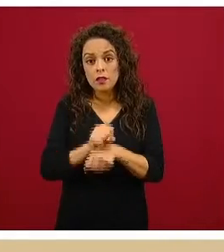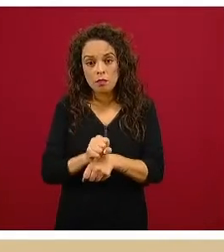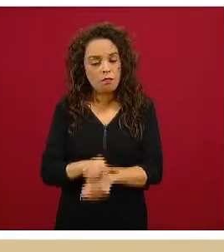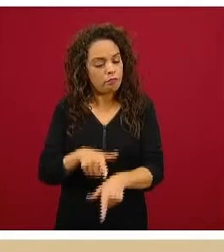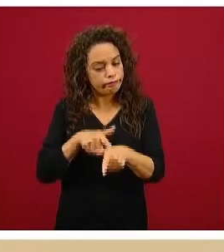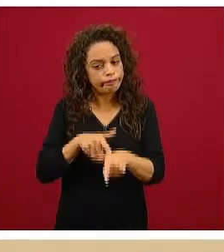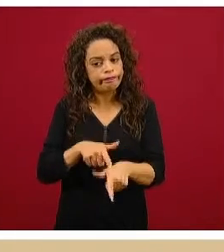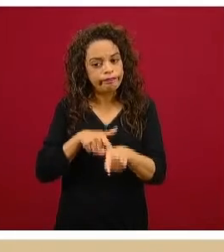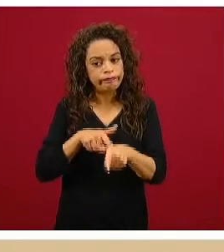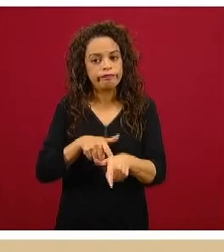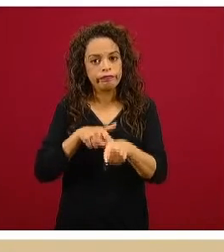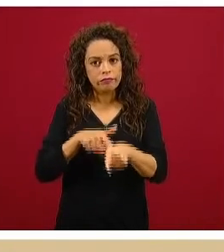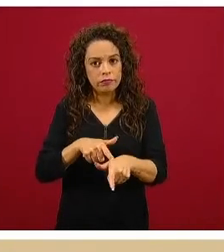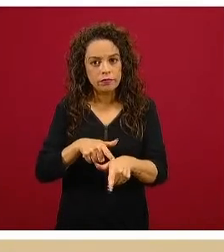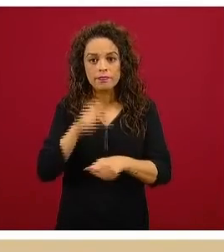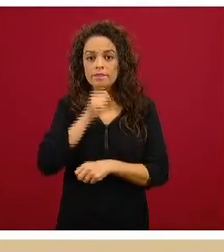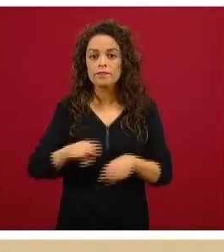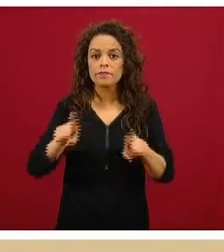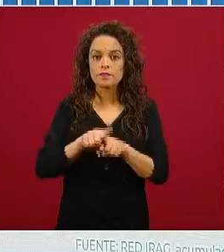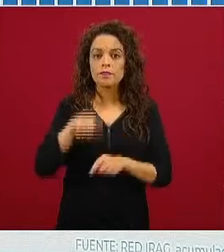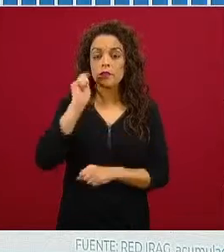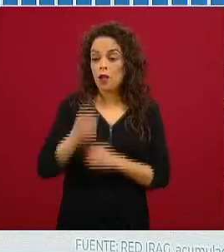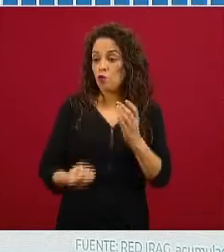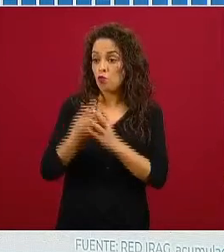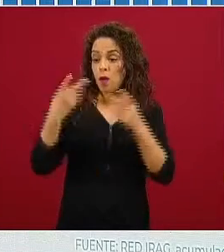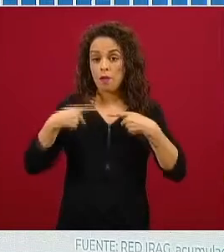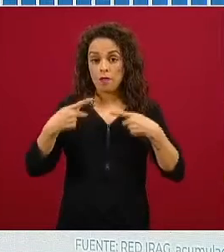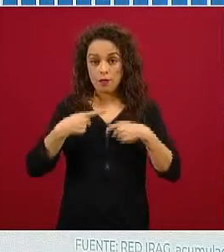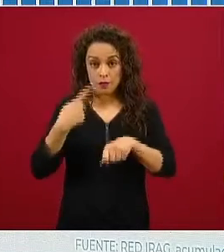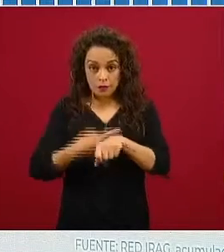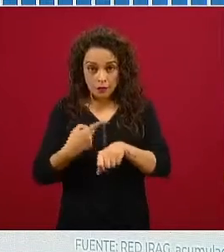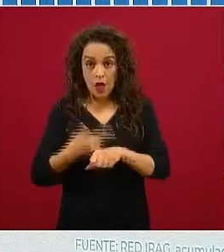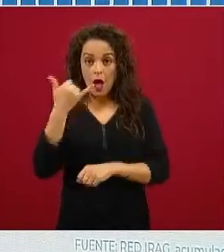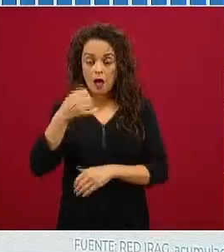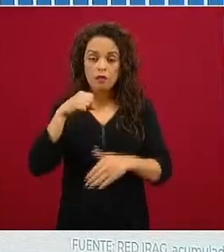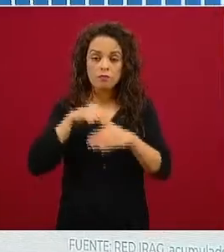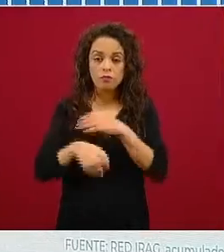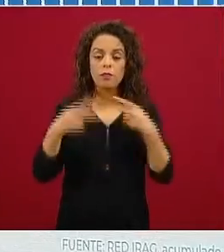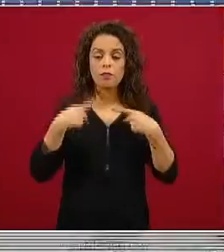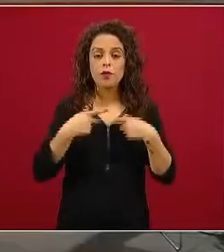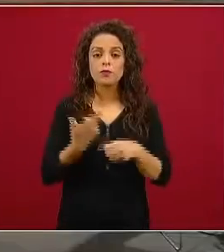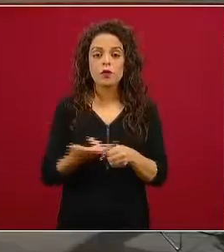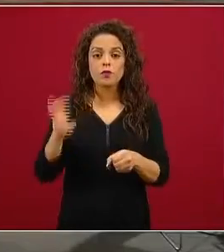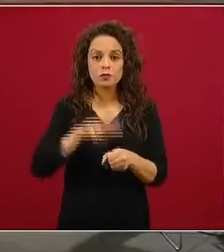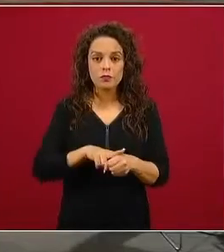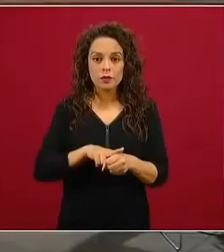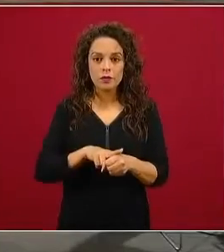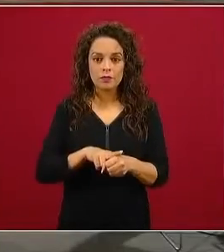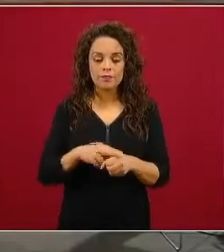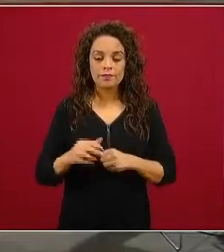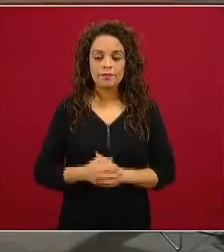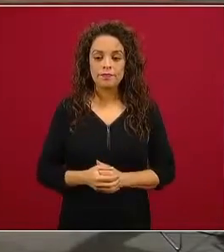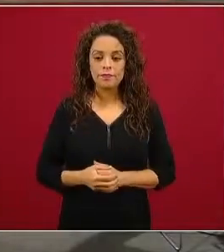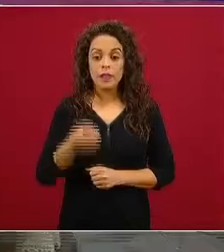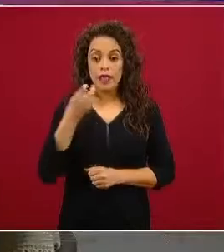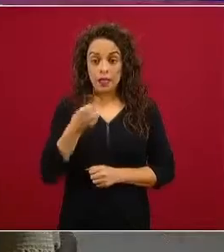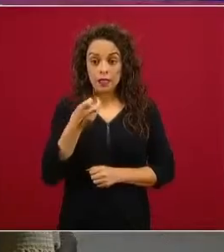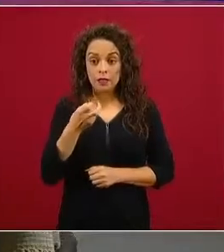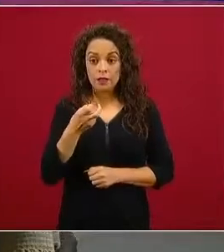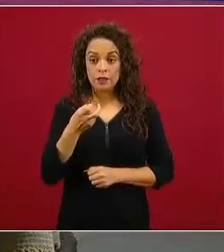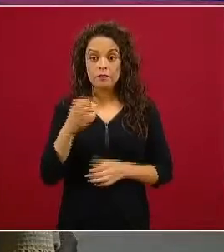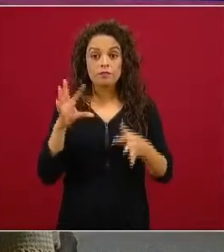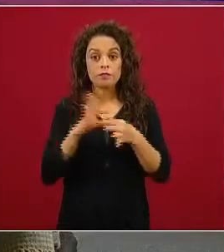semanas tenía ocupaciones que llegaban incluso al 70-75%. Entonces noten ustedes la progresión de